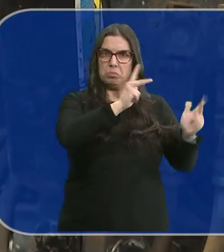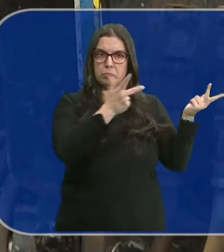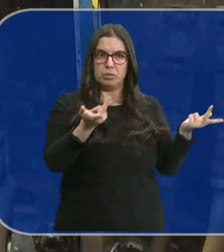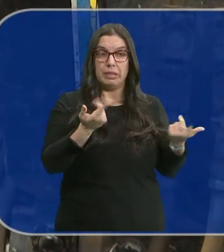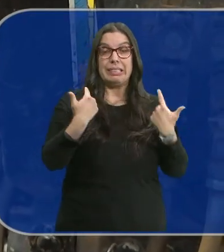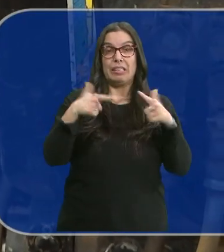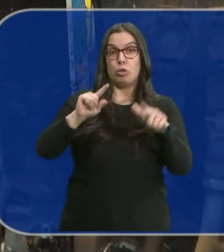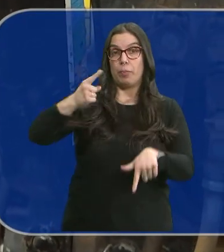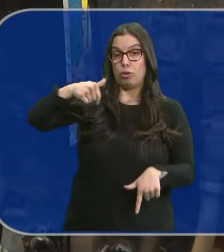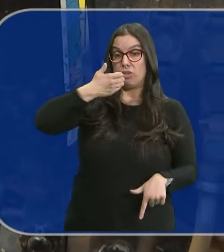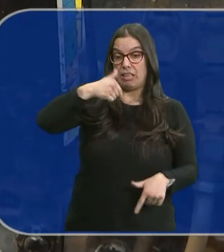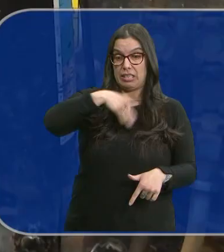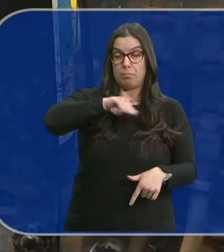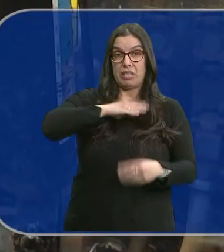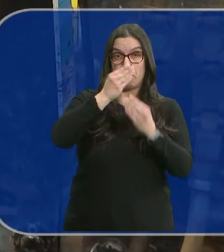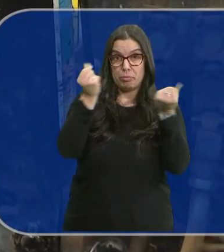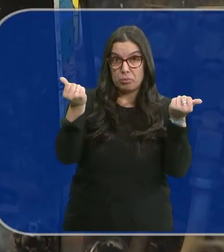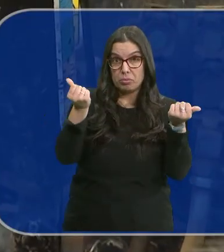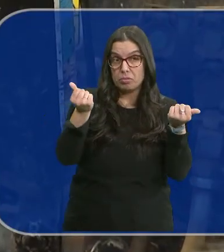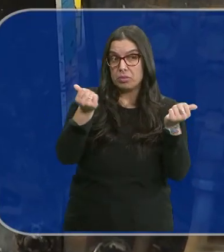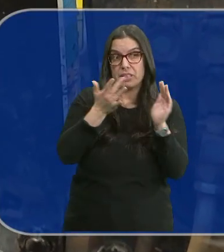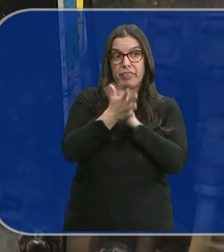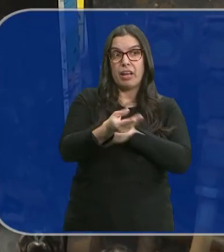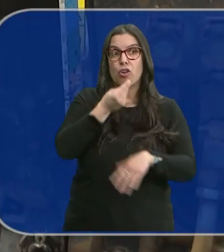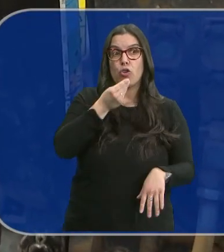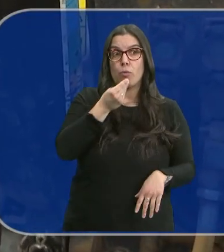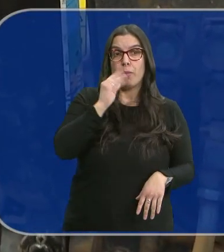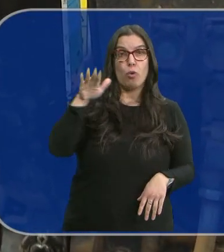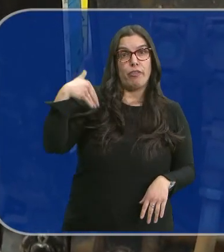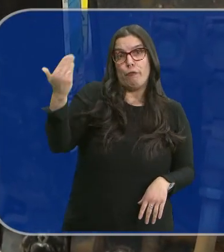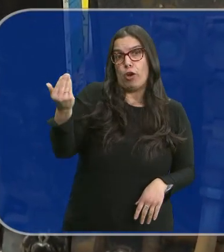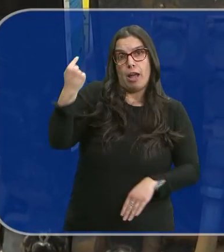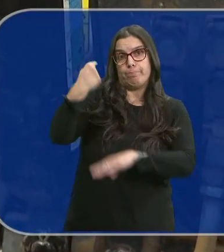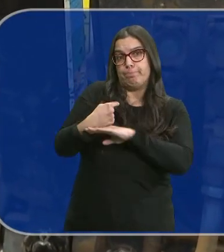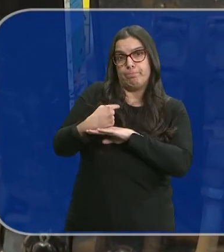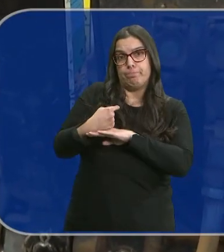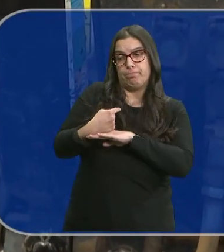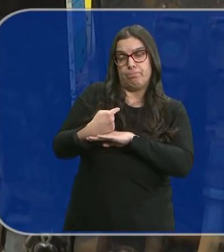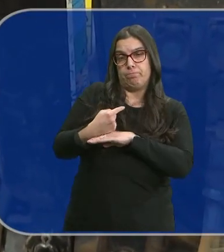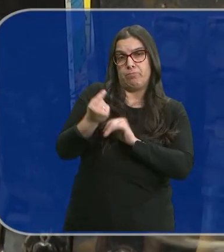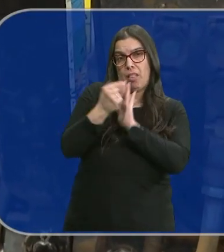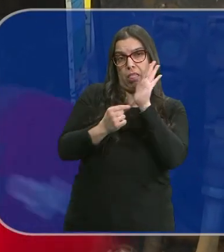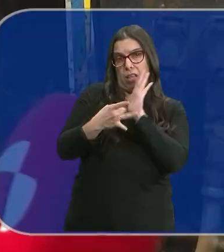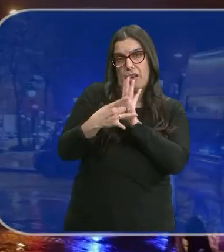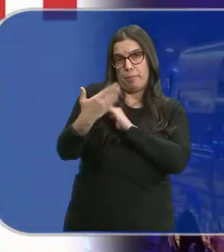primario, pues si se elimina en España, vamos a tener que comer lo que nos venga de fuera en malas condiciones.